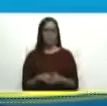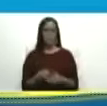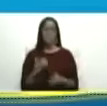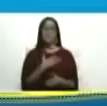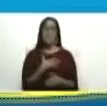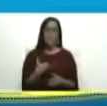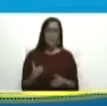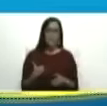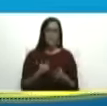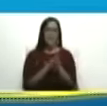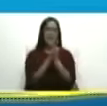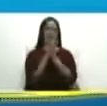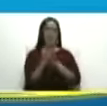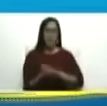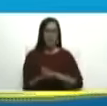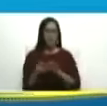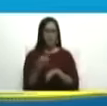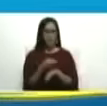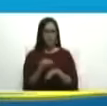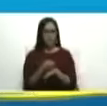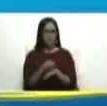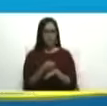pretenden desaparecer el Estado,